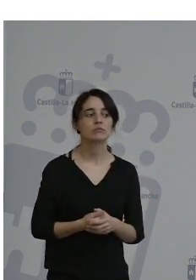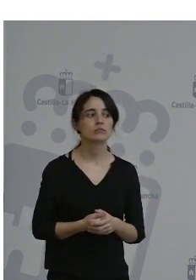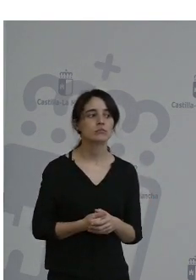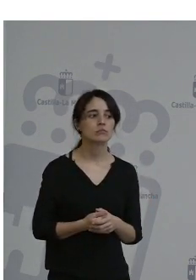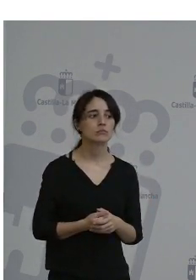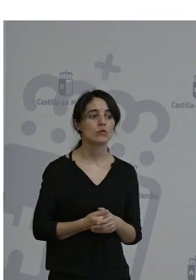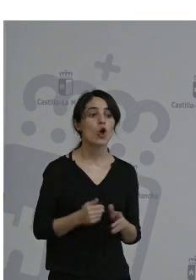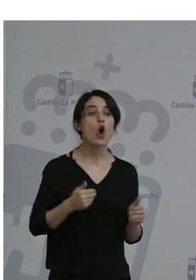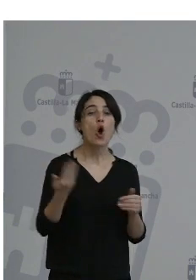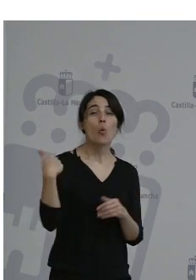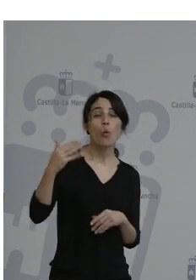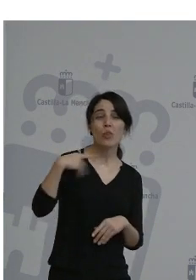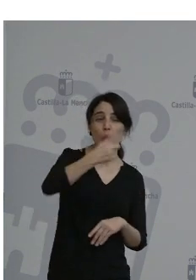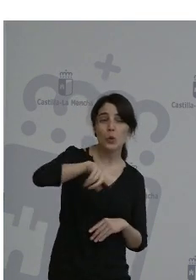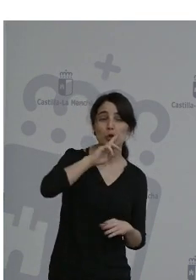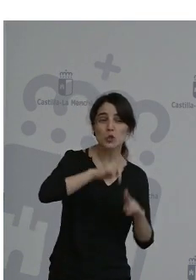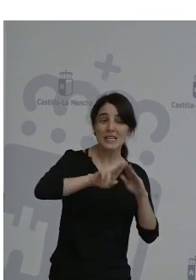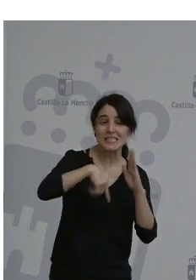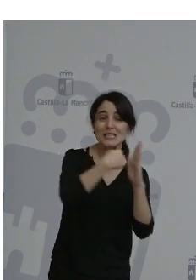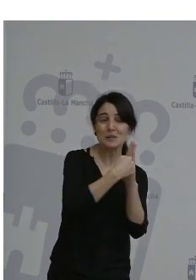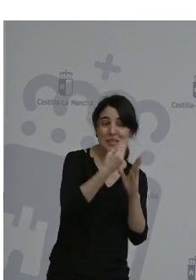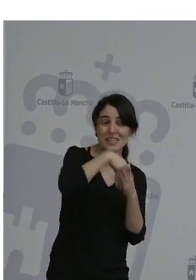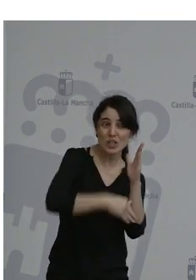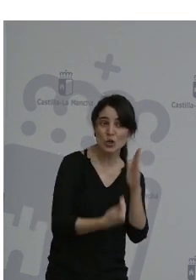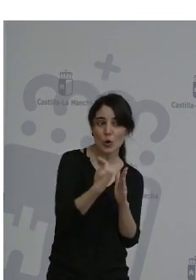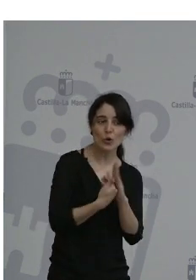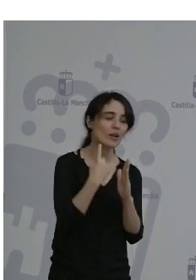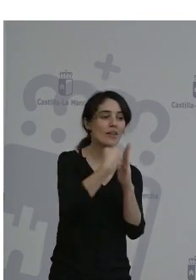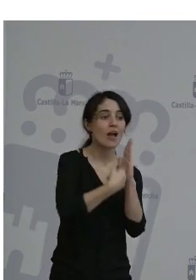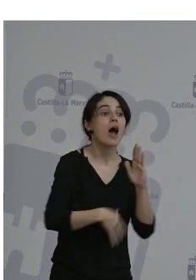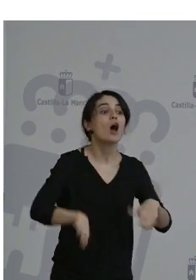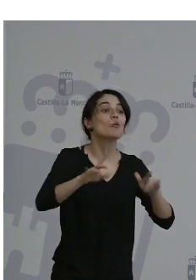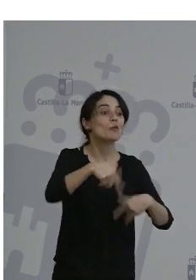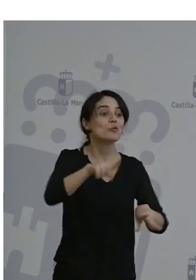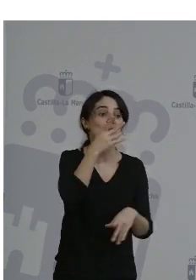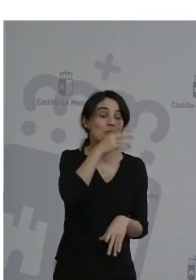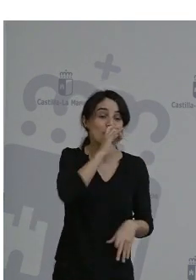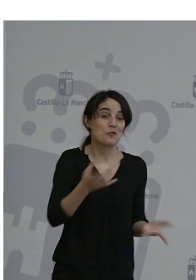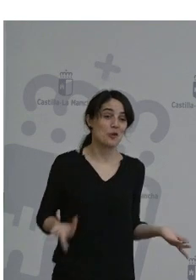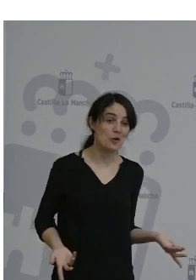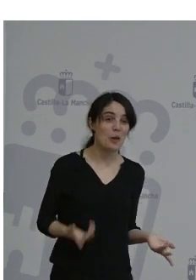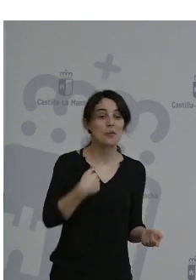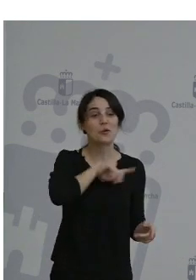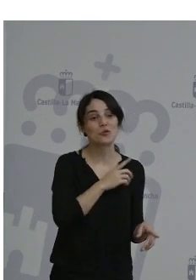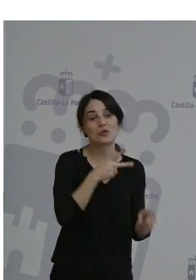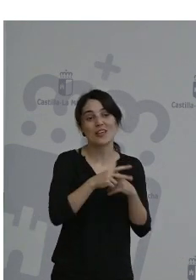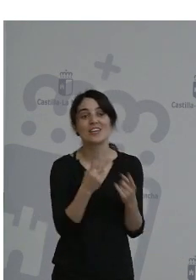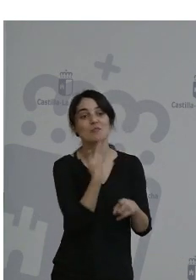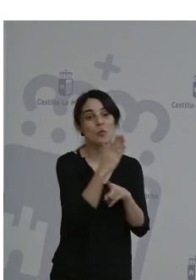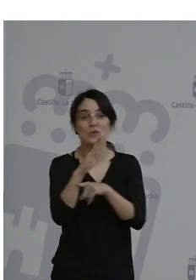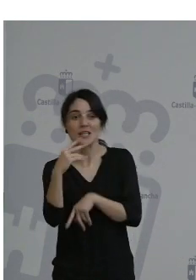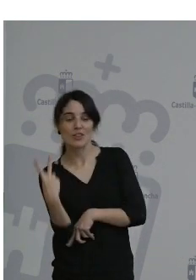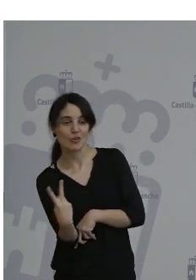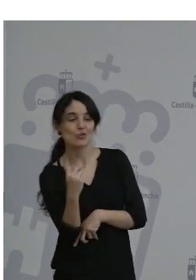cuando os inscribisteis en la jornada, a lo mejor ni os acordáis, había dos propuestas de talleres. Un taller